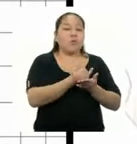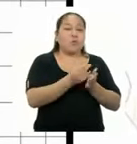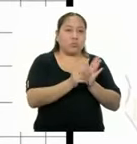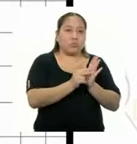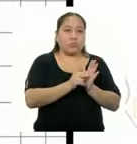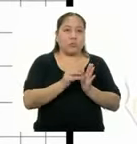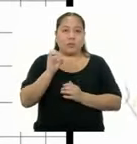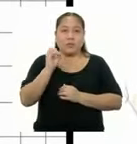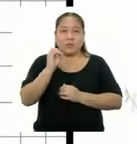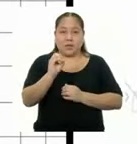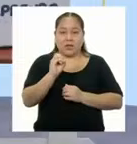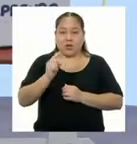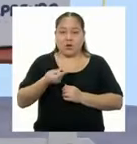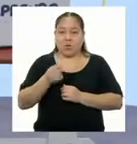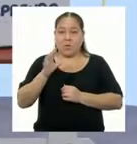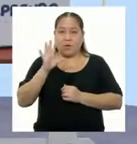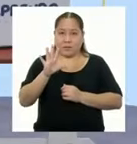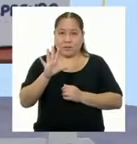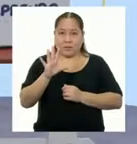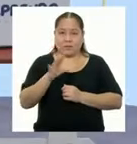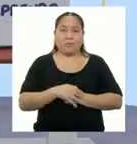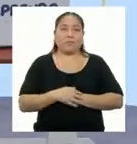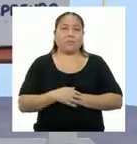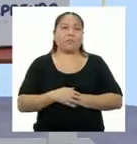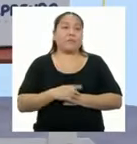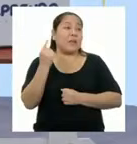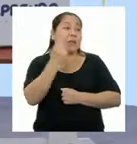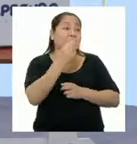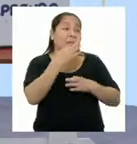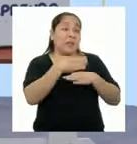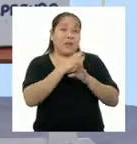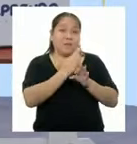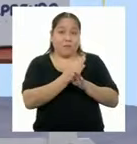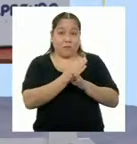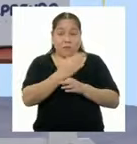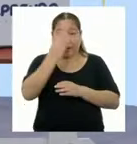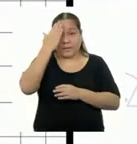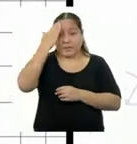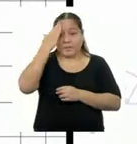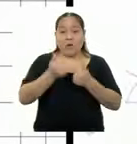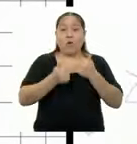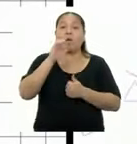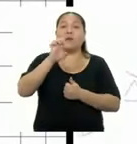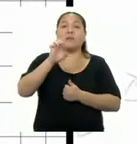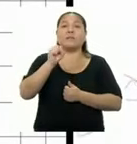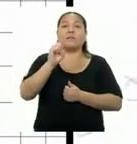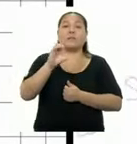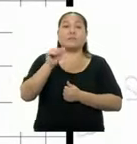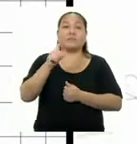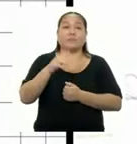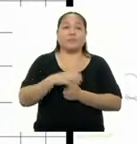0,5 centímetros. Esta es la fórmula para hallar la escala, entonces. Multiplicamos 21 por